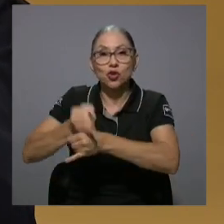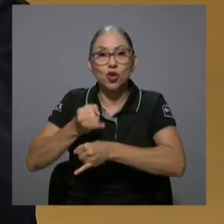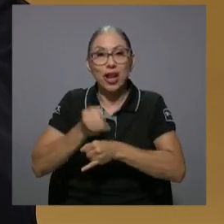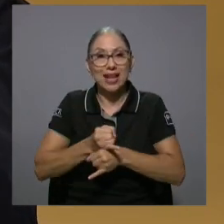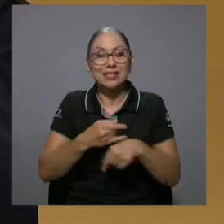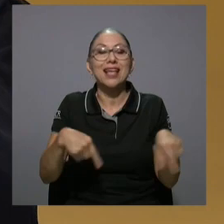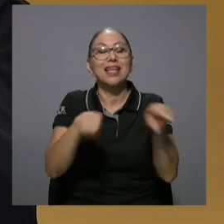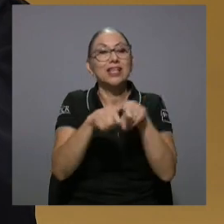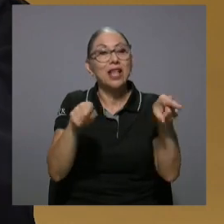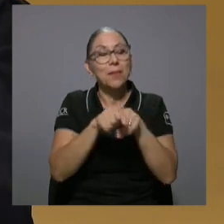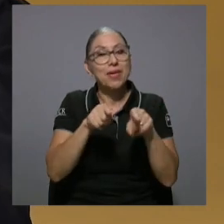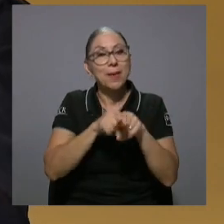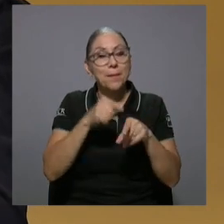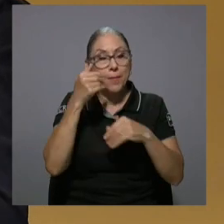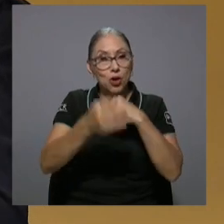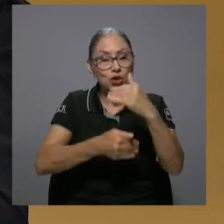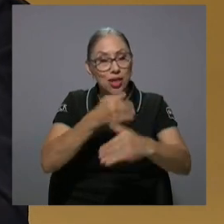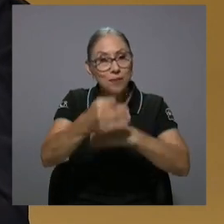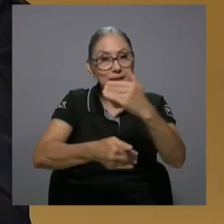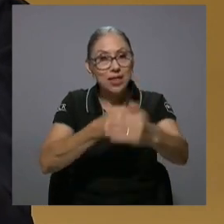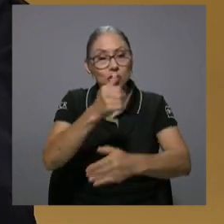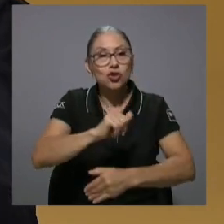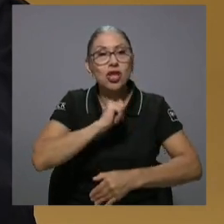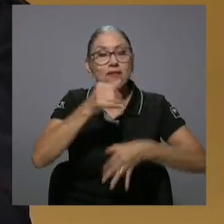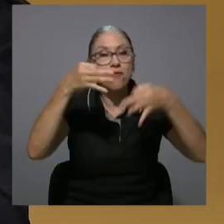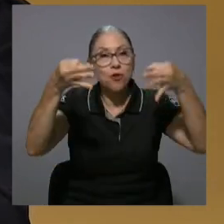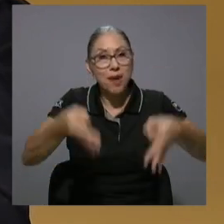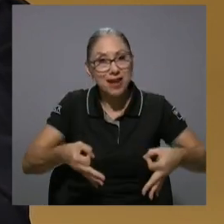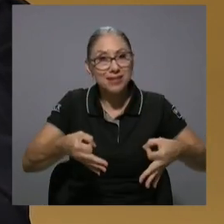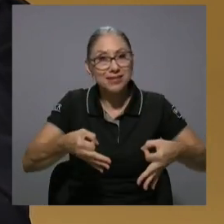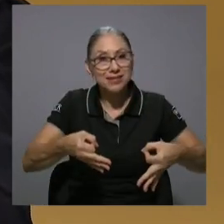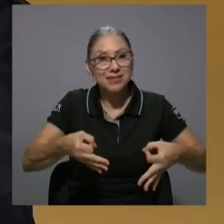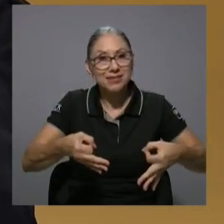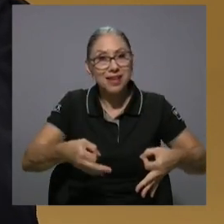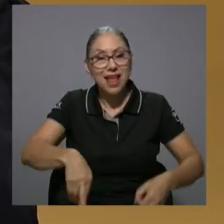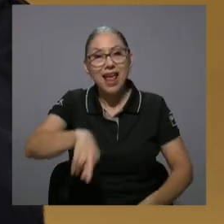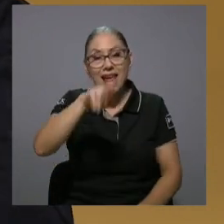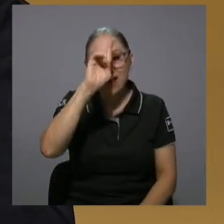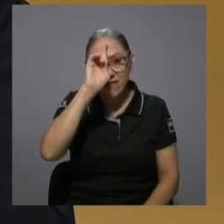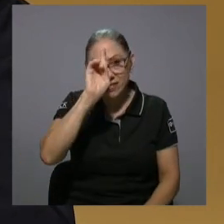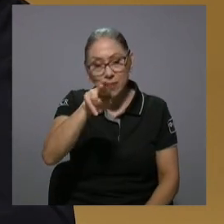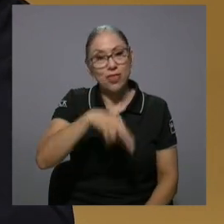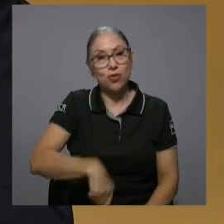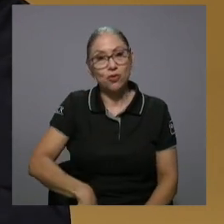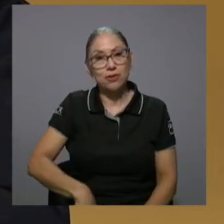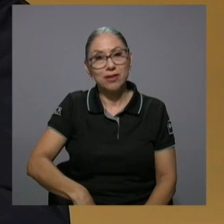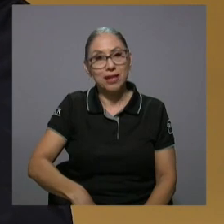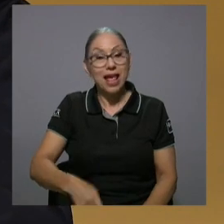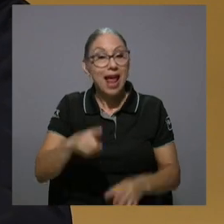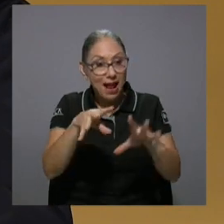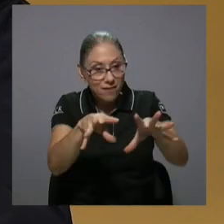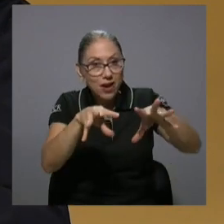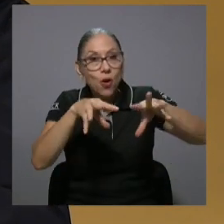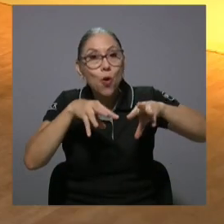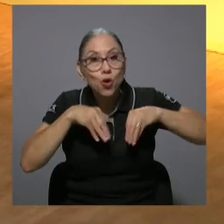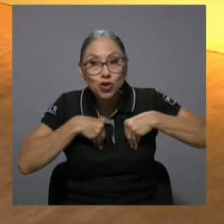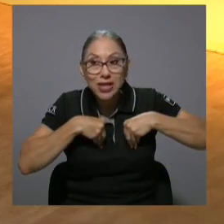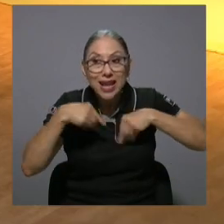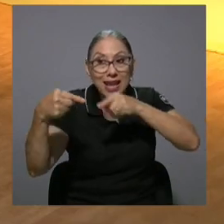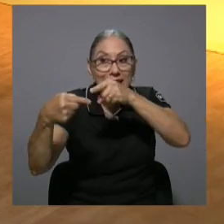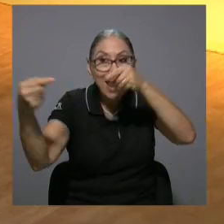los procedimientos informales, el respeto, el reconocer que el adversario